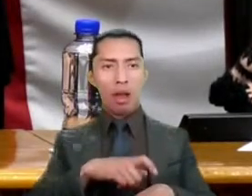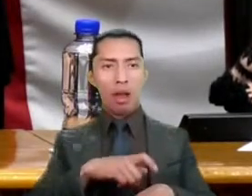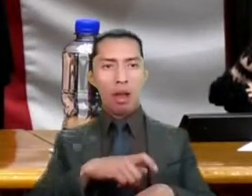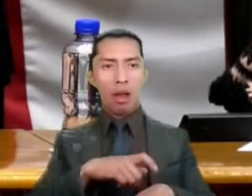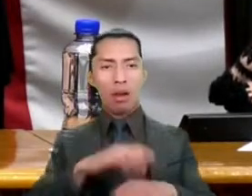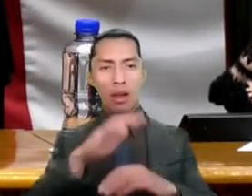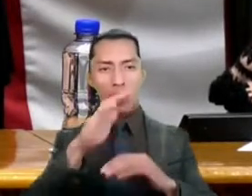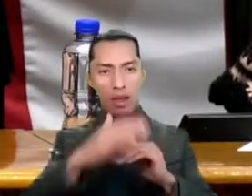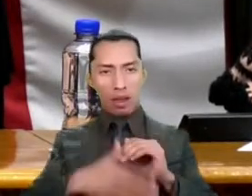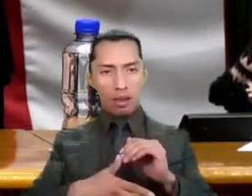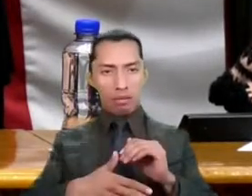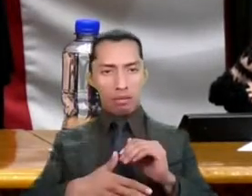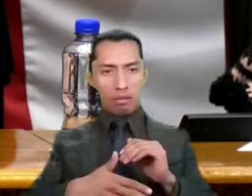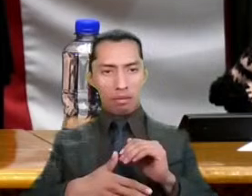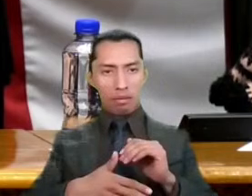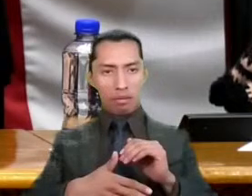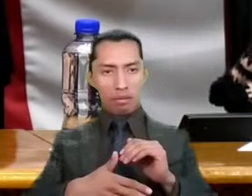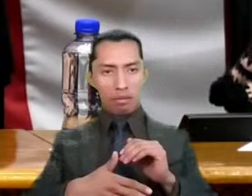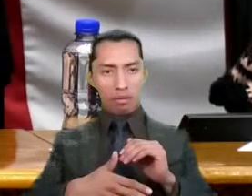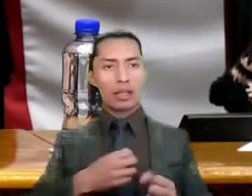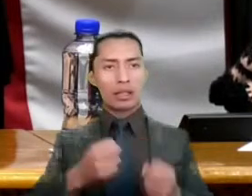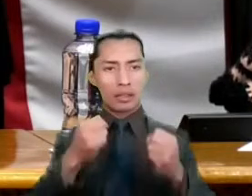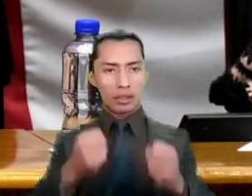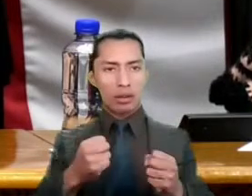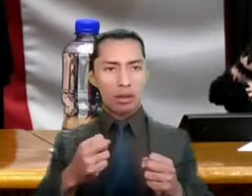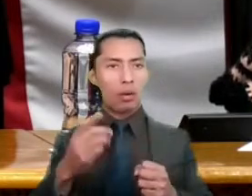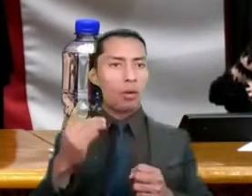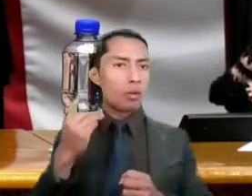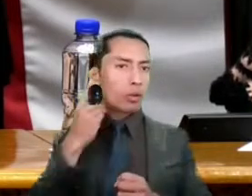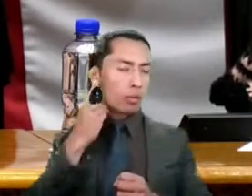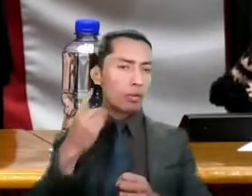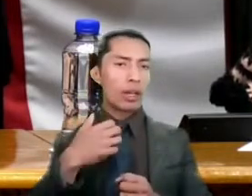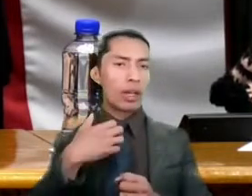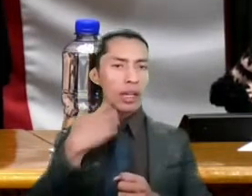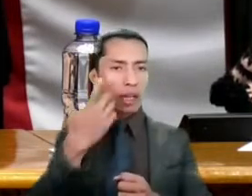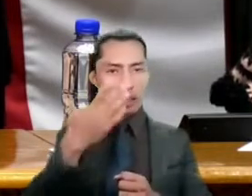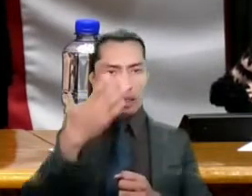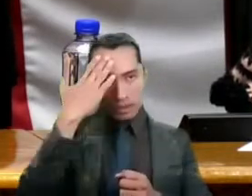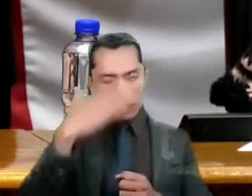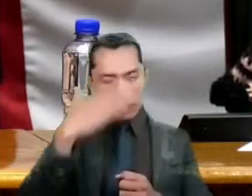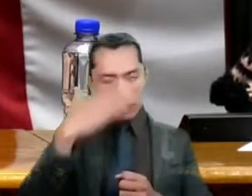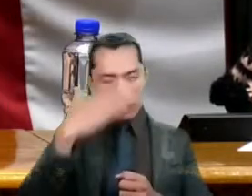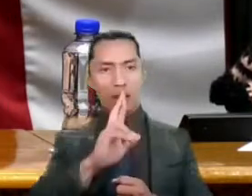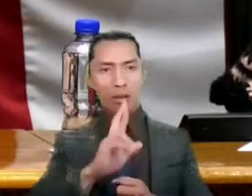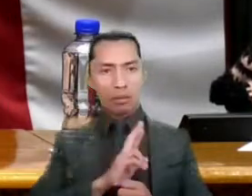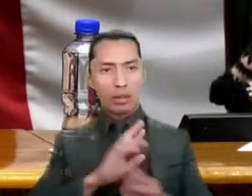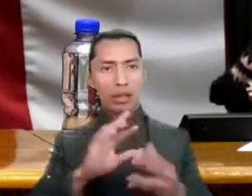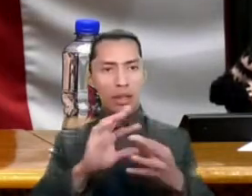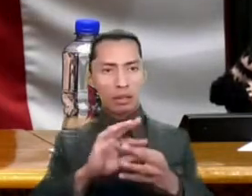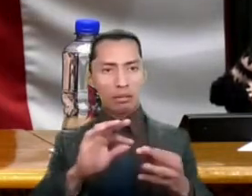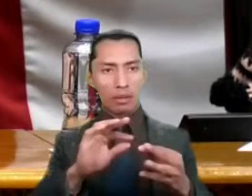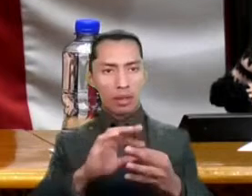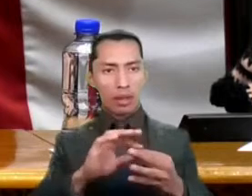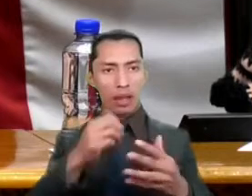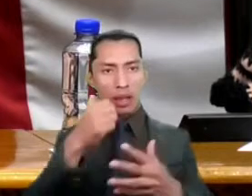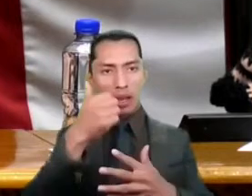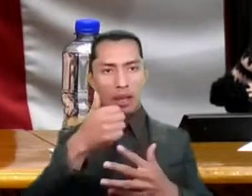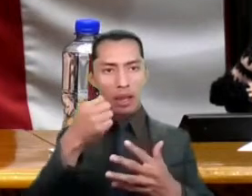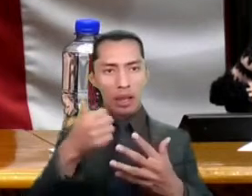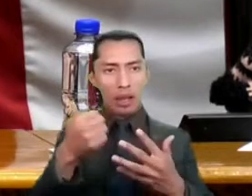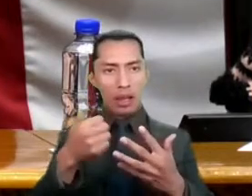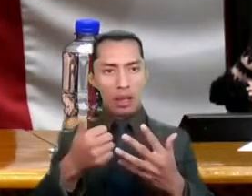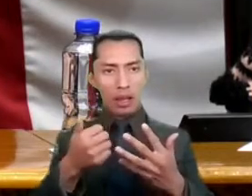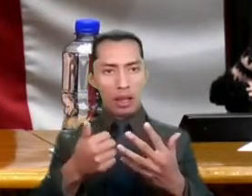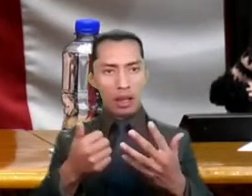Estoy seguro que a los legisladores les interesa la respuesta que a cada uno de los diputados presentaron. Por